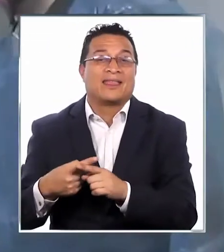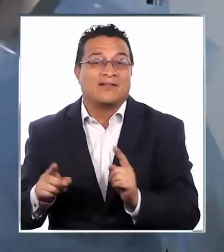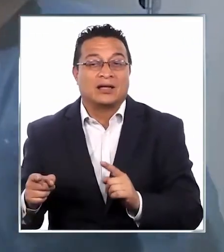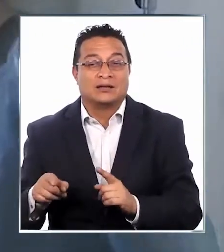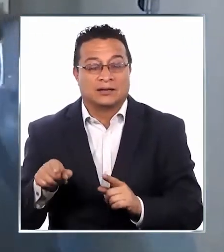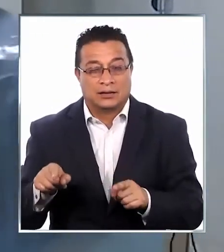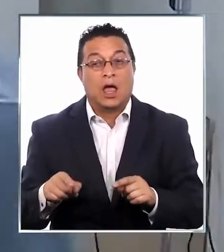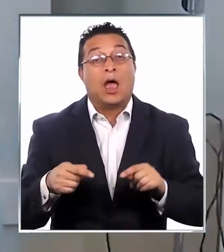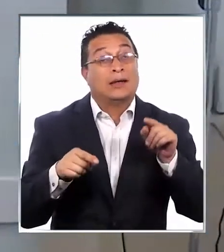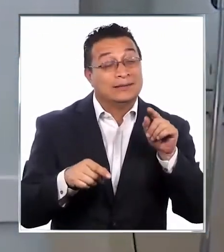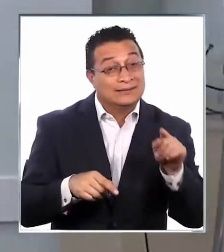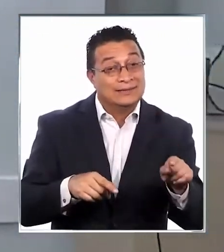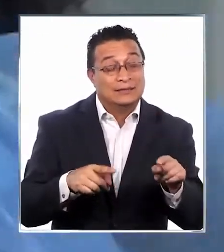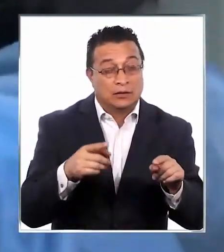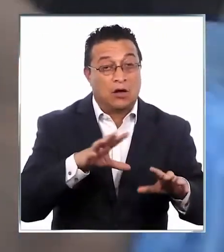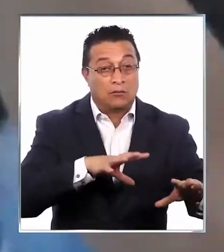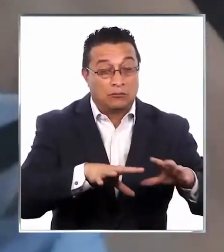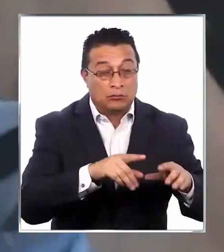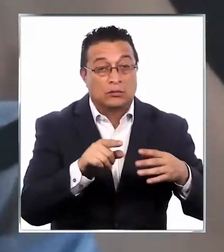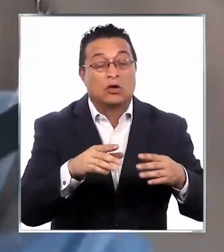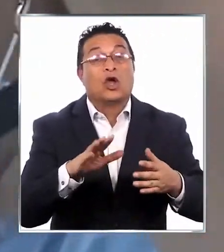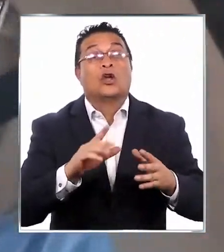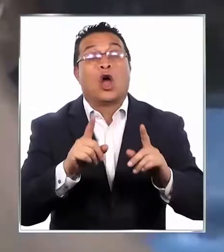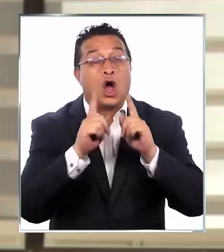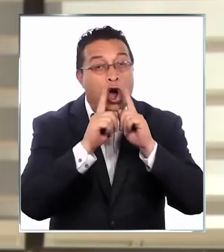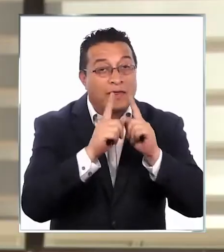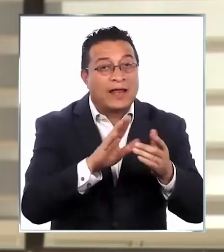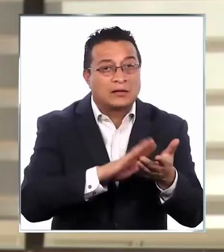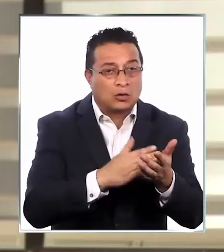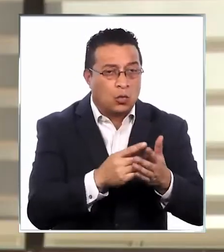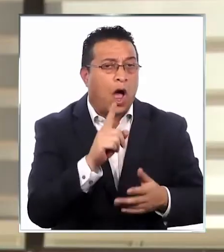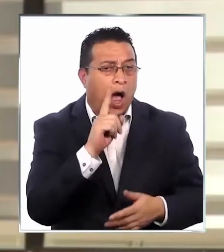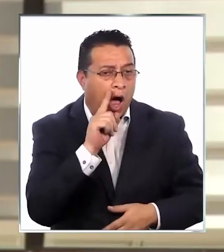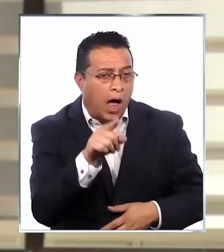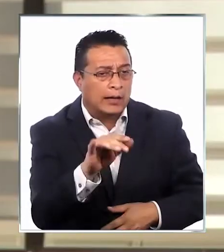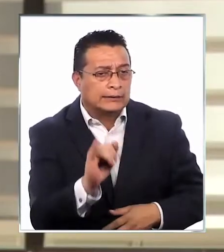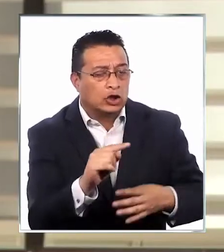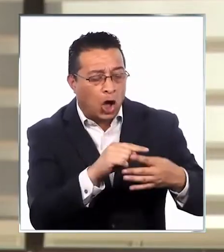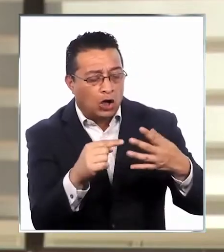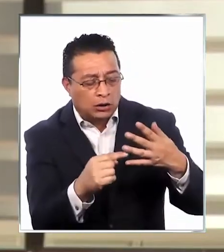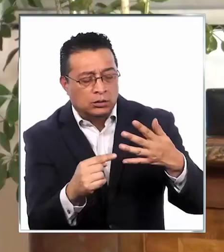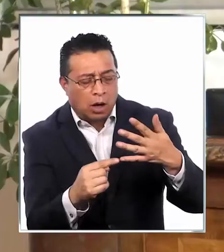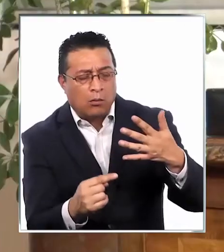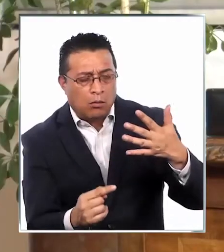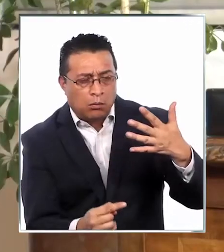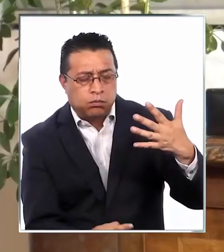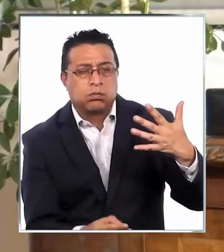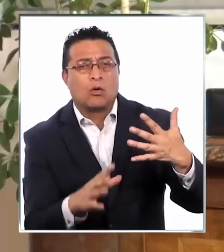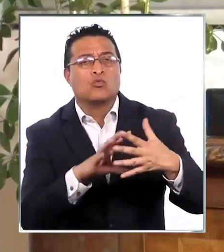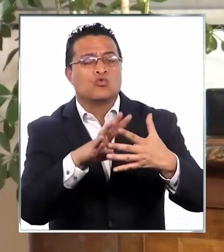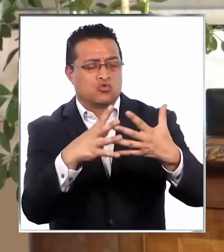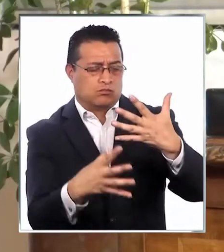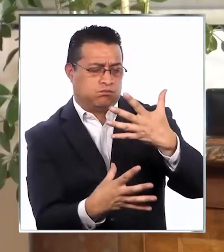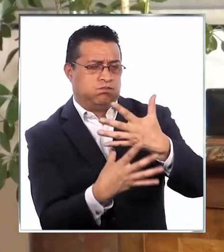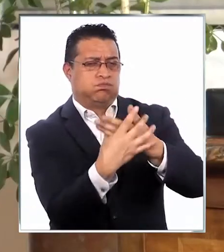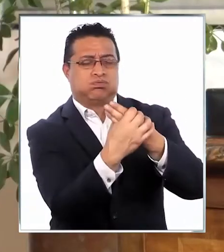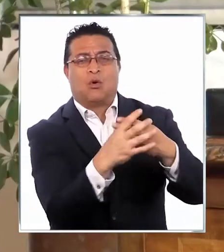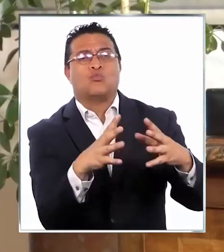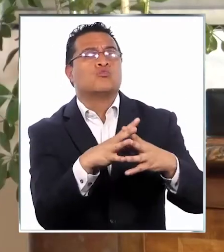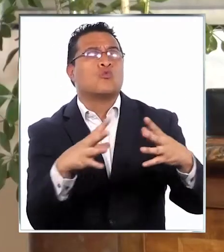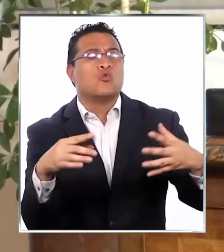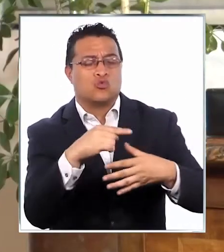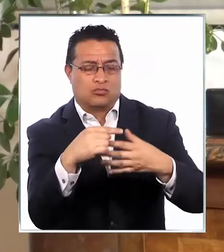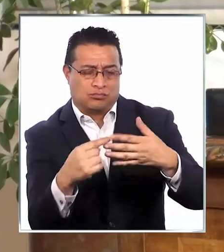examen sale positivo. Es decir, la residencia sanitaria, si hay o no residencia sanitaria. Es decir, tomamos en cuenta una serie